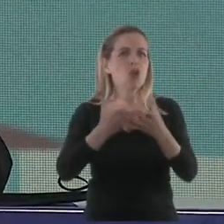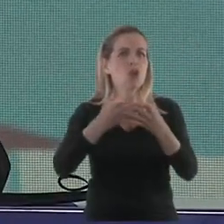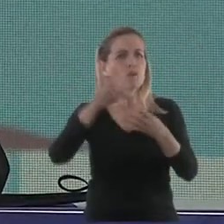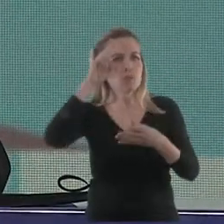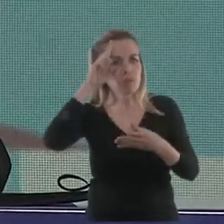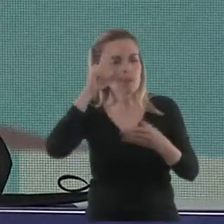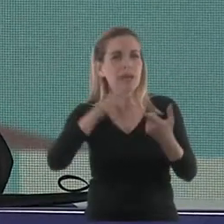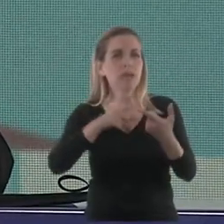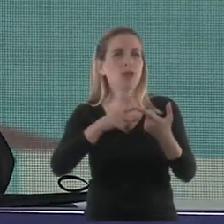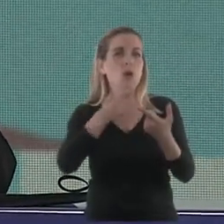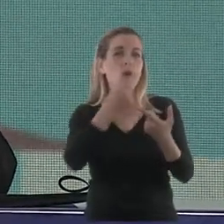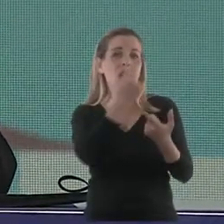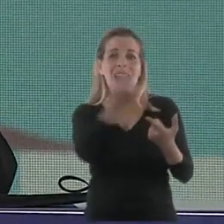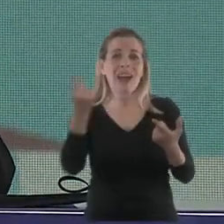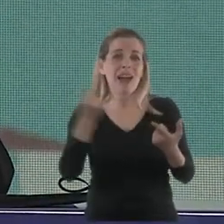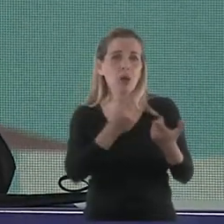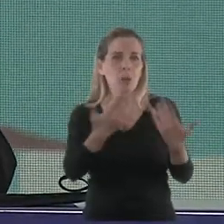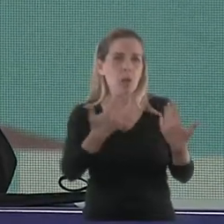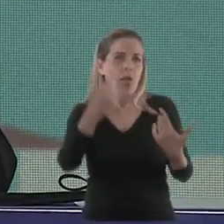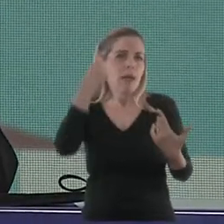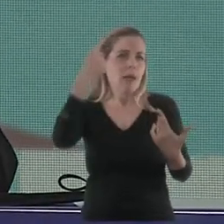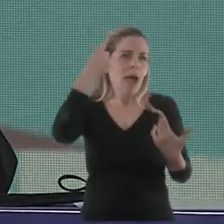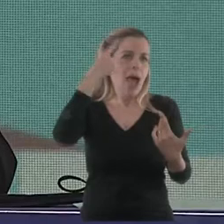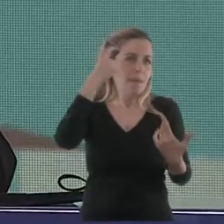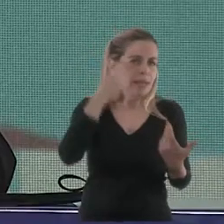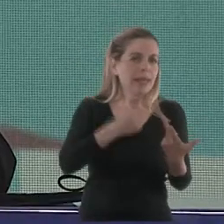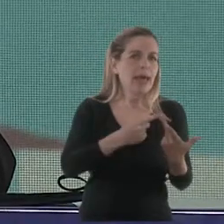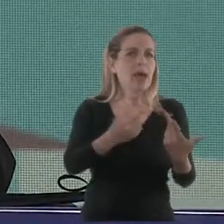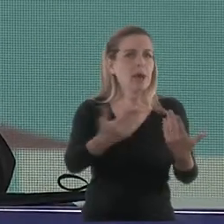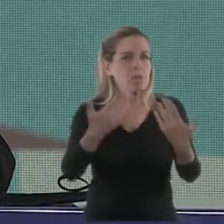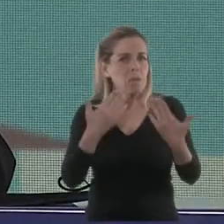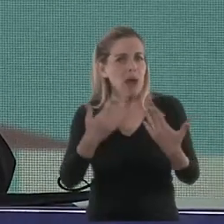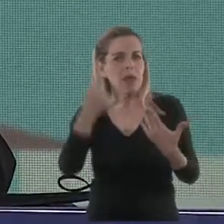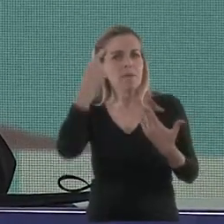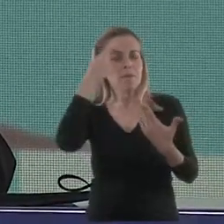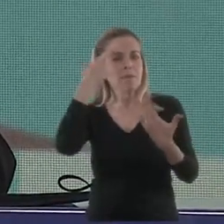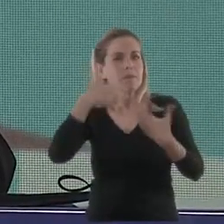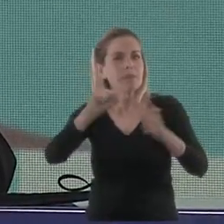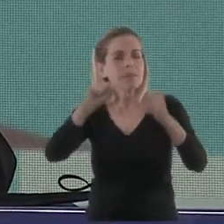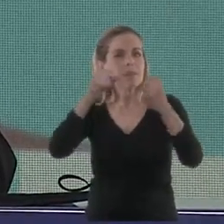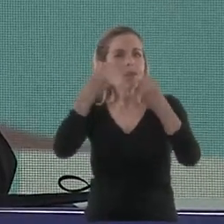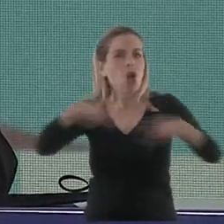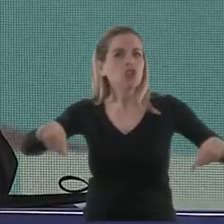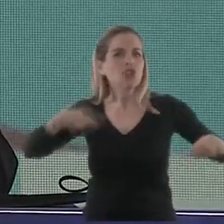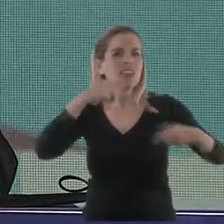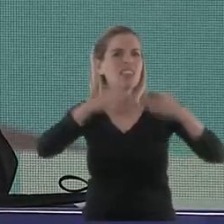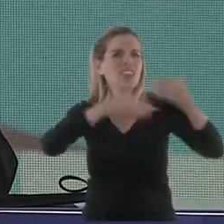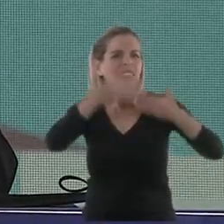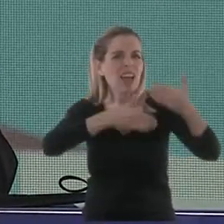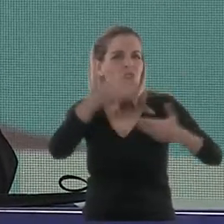donde uno puede aprender, puede encontrar mecanismos de desarrollo,